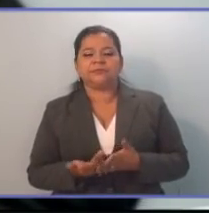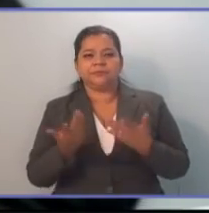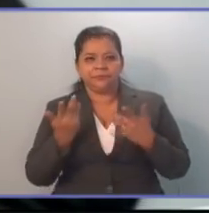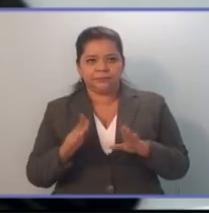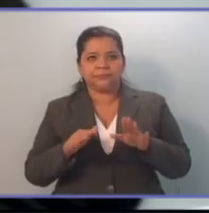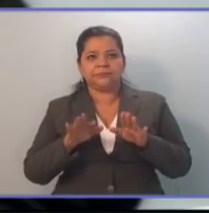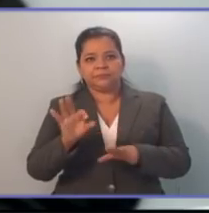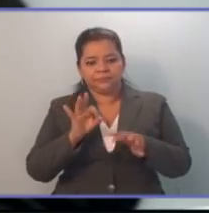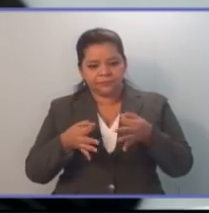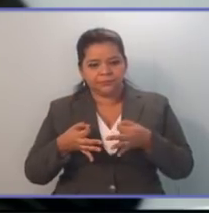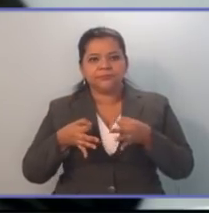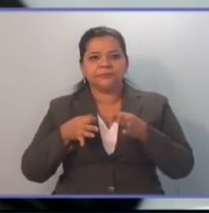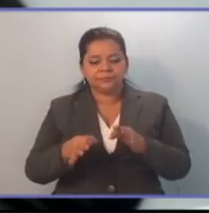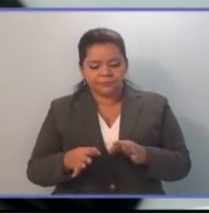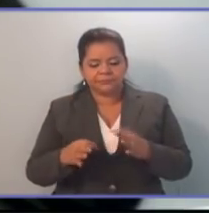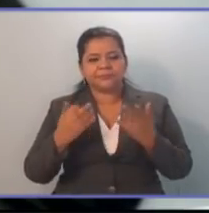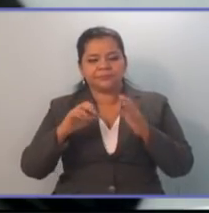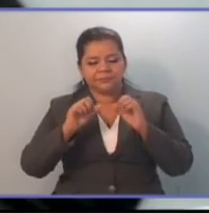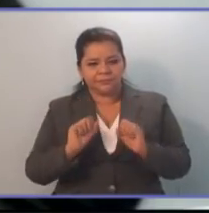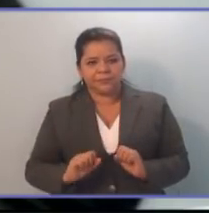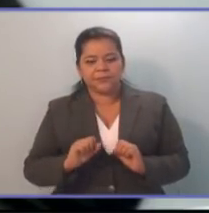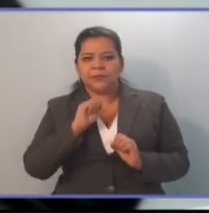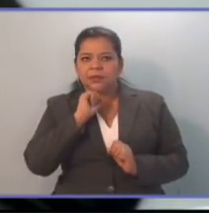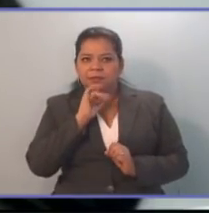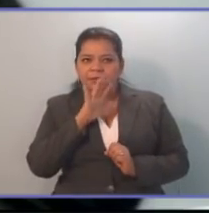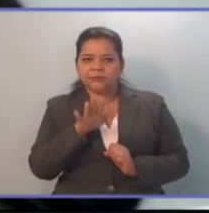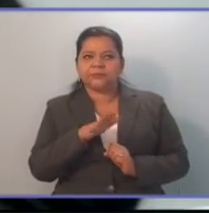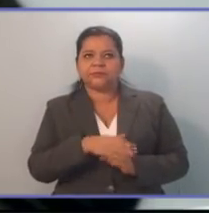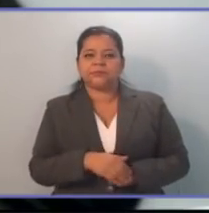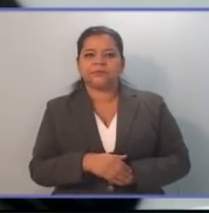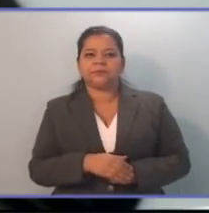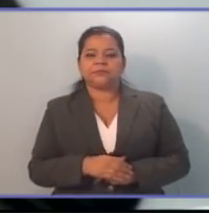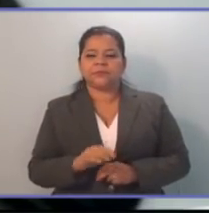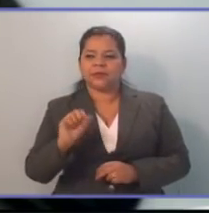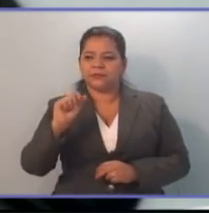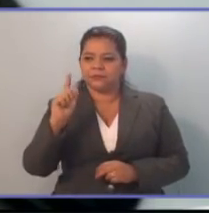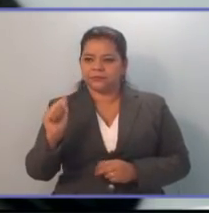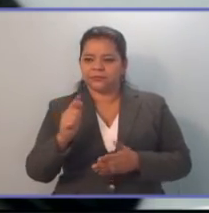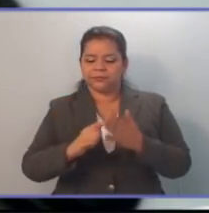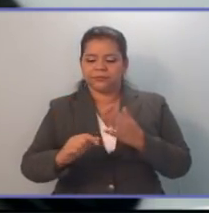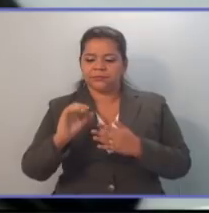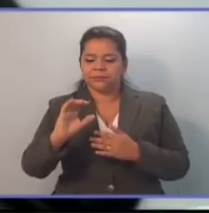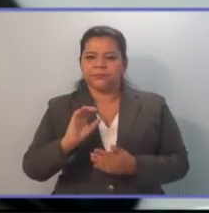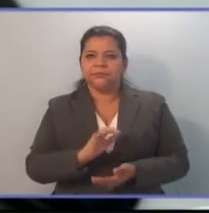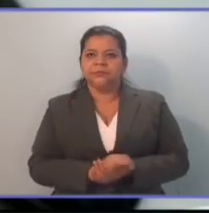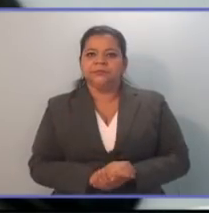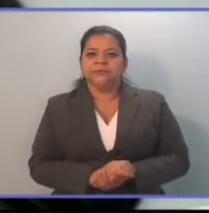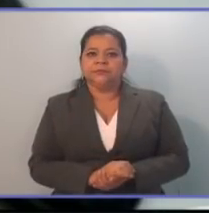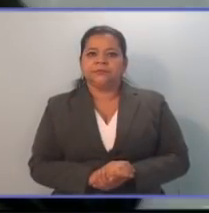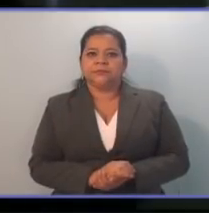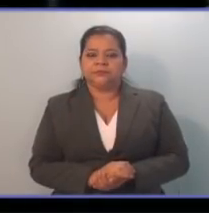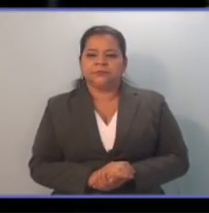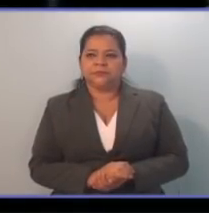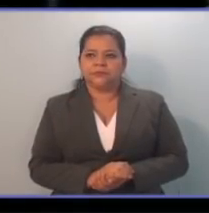pues crearán algún tipo de jurisprudencia dentro de la Sala de lo Constitucional.